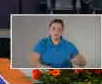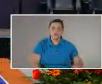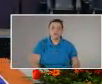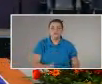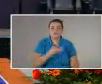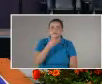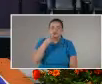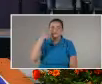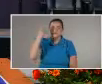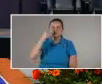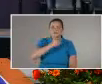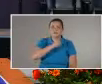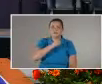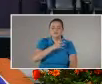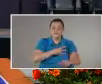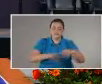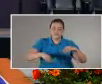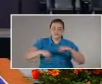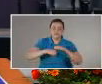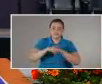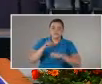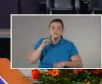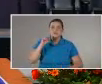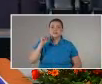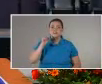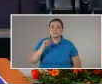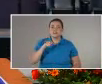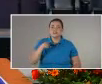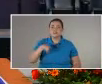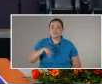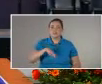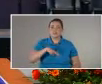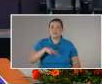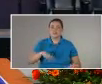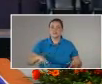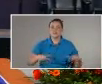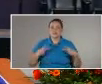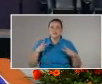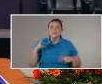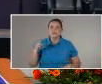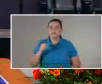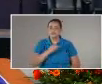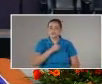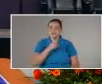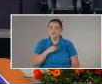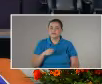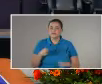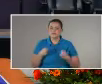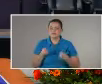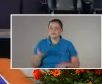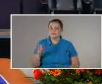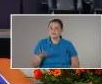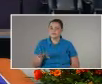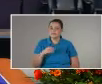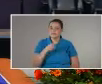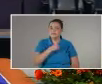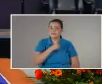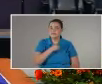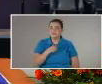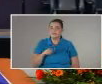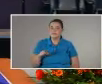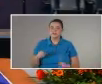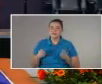Y Dios quiere transformar eso en nuestras vidas. Y no lo quiere hacer mañana, lo quiere hacer hoy.